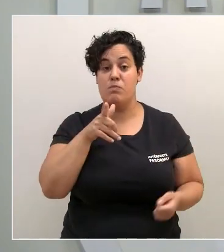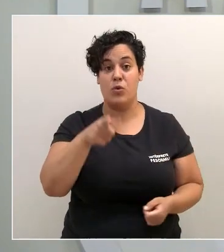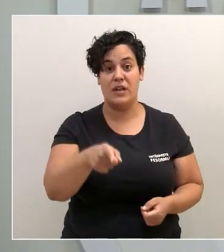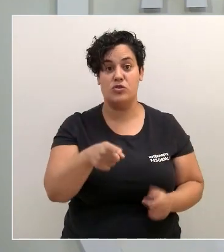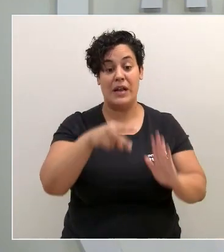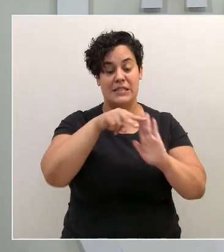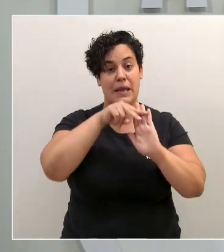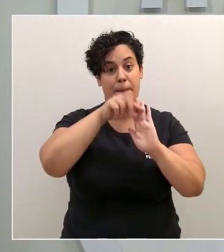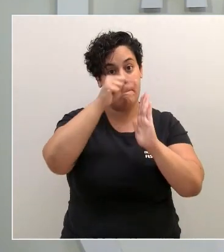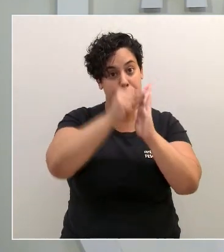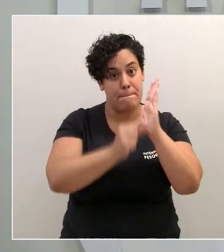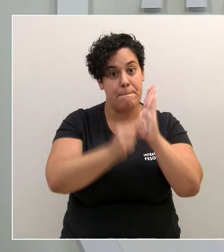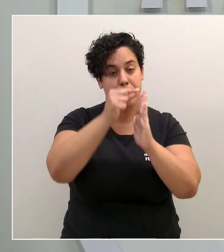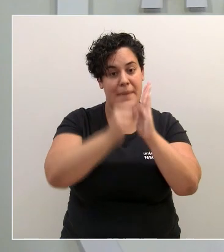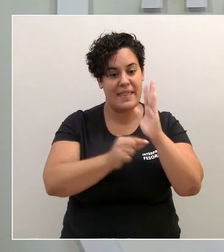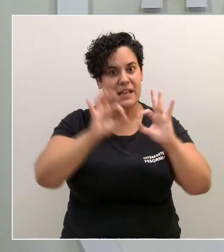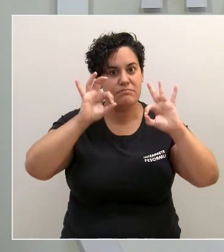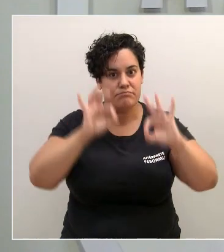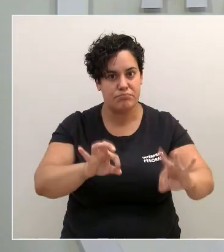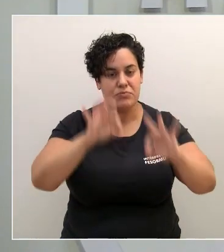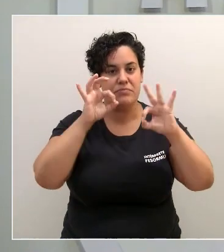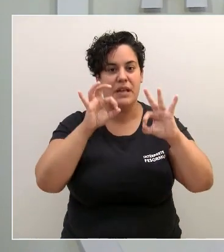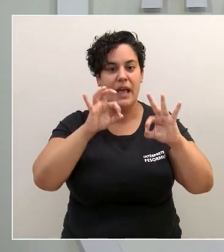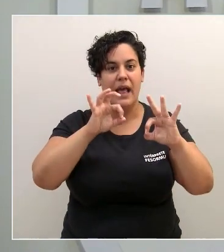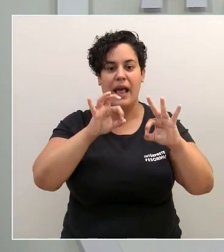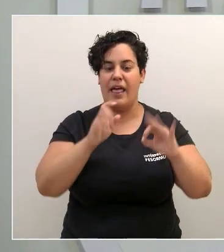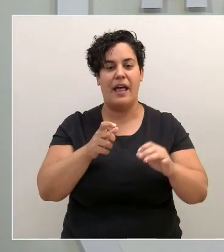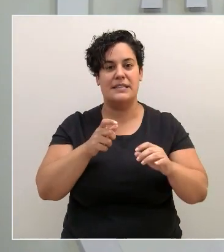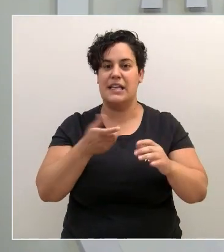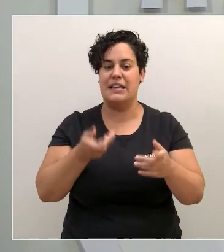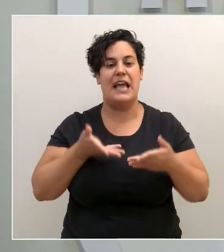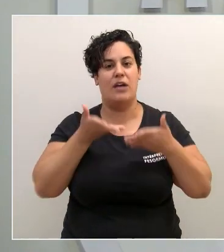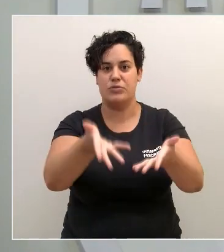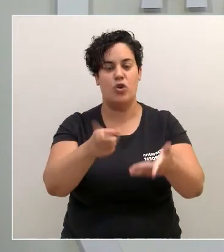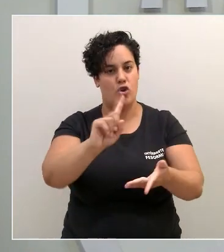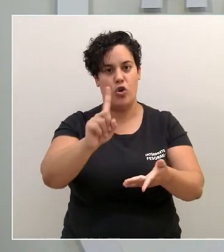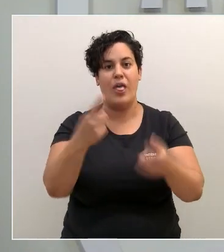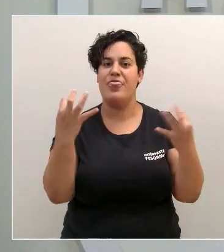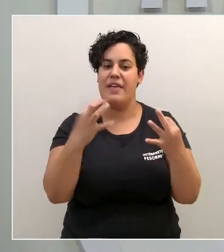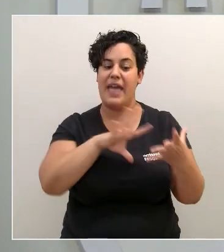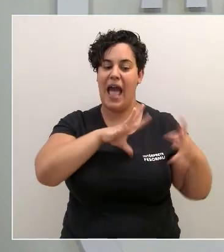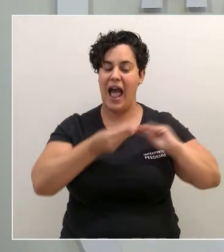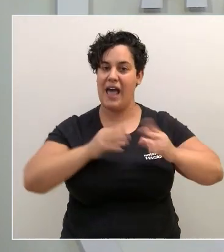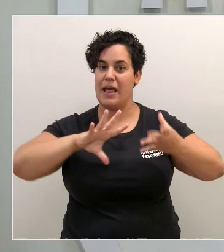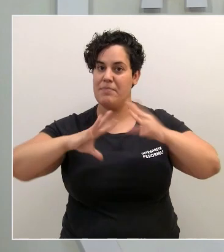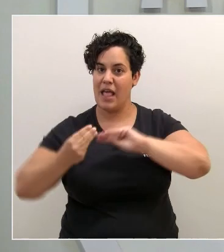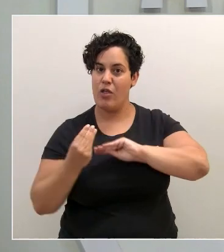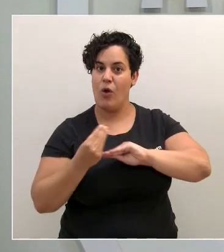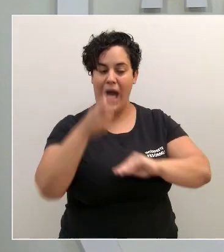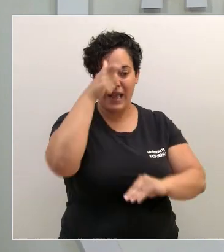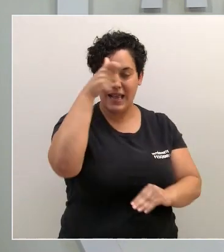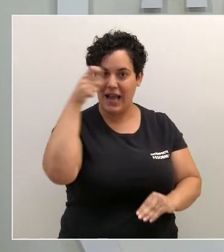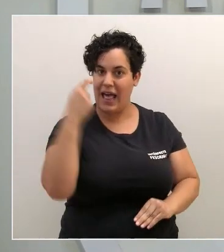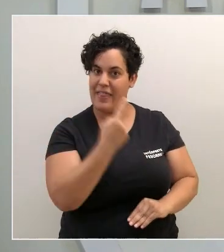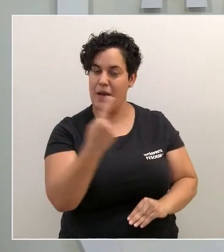las medidas tal y como están contempladas en estos niveles, sino ajustarnos más bien a la capacidad de cada población para que determinadas